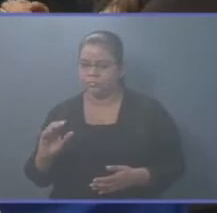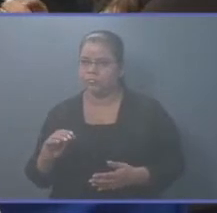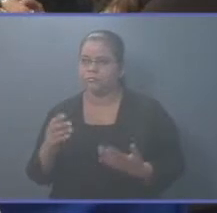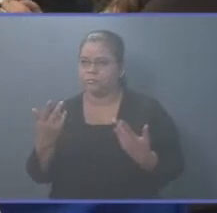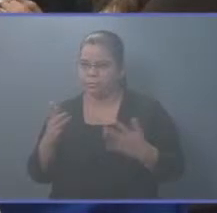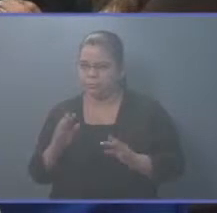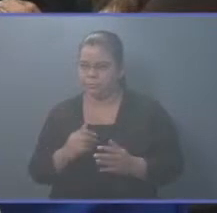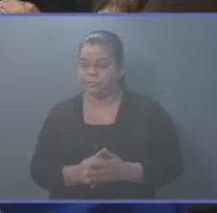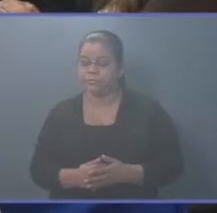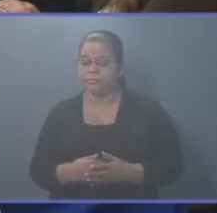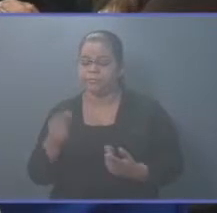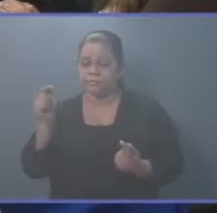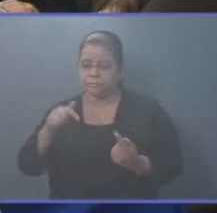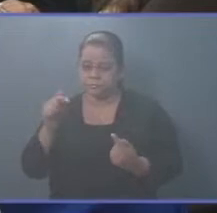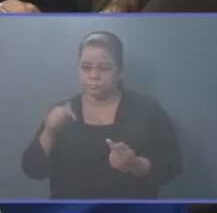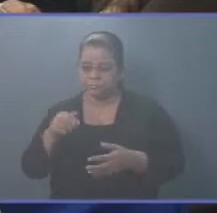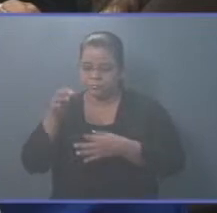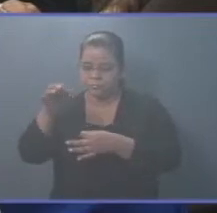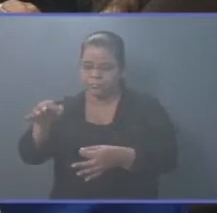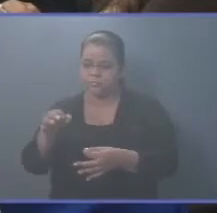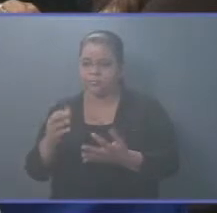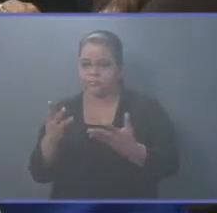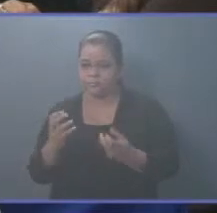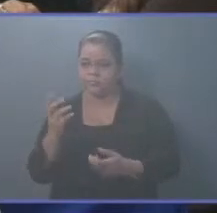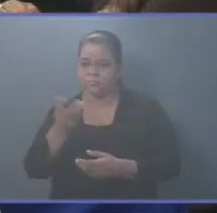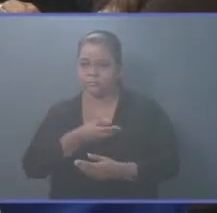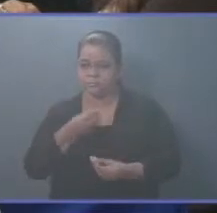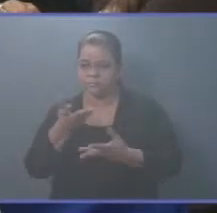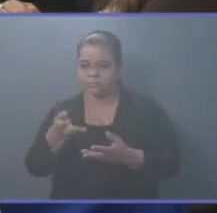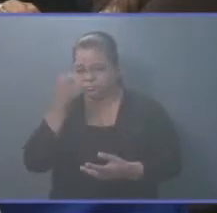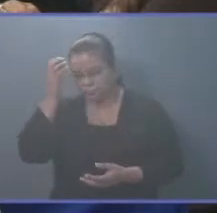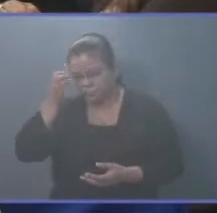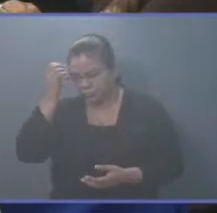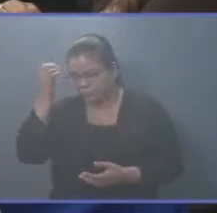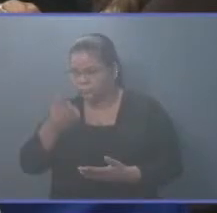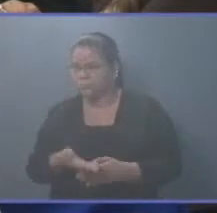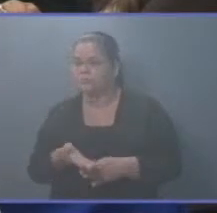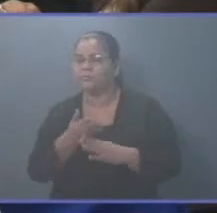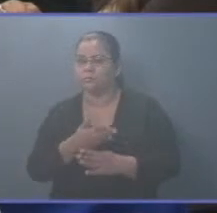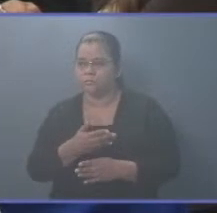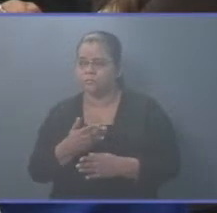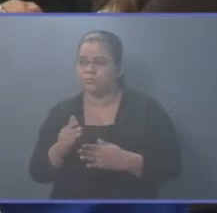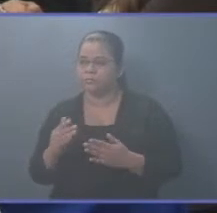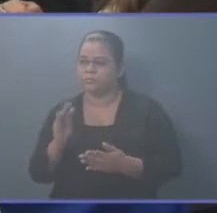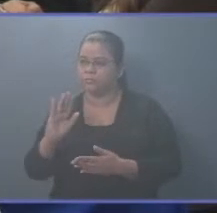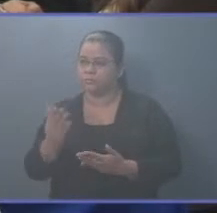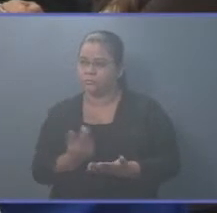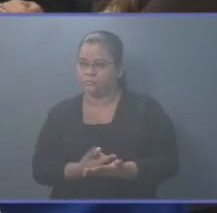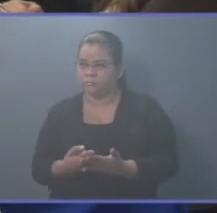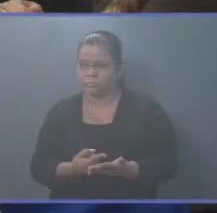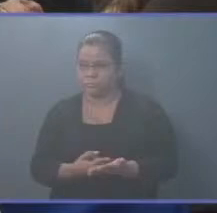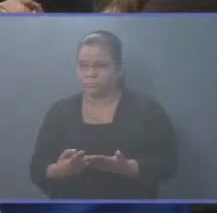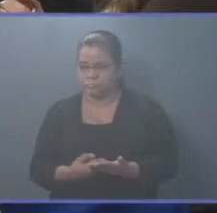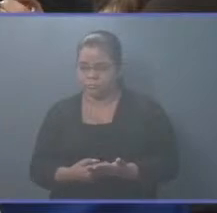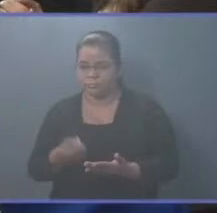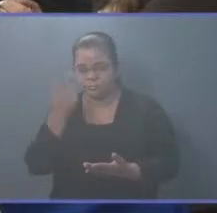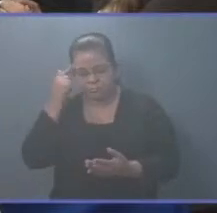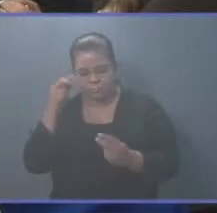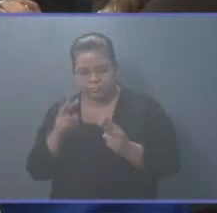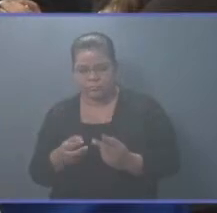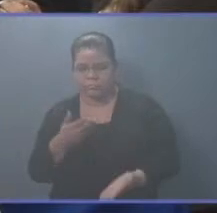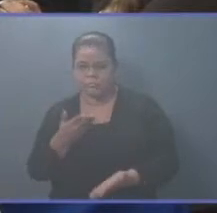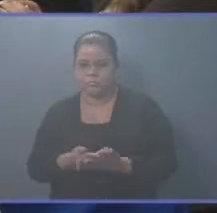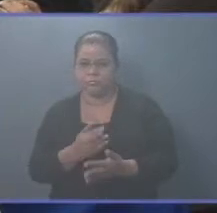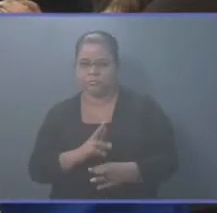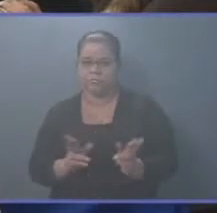por medio del presente oficio, se le traslada la opinión solicitada para su consideración. Al analizar la propuesta